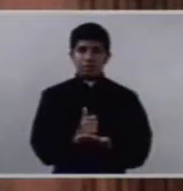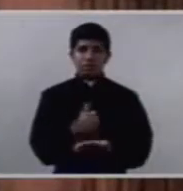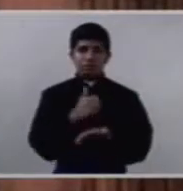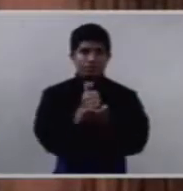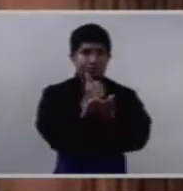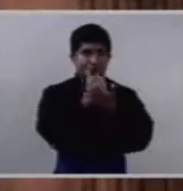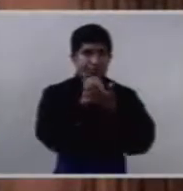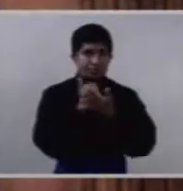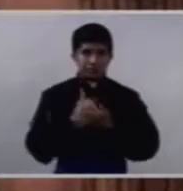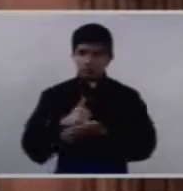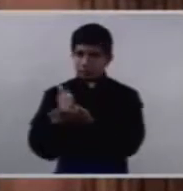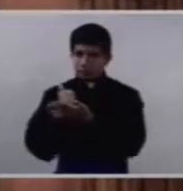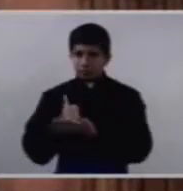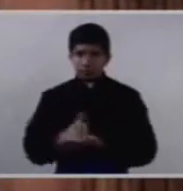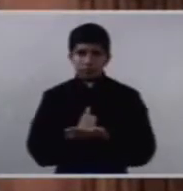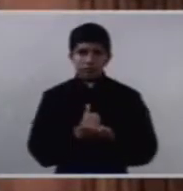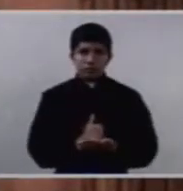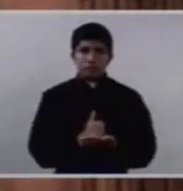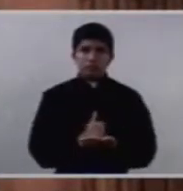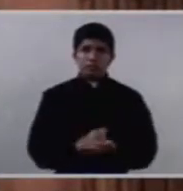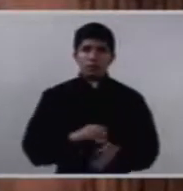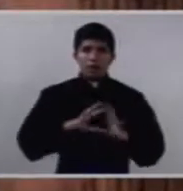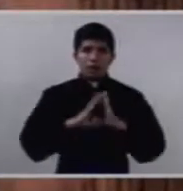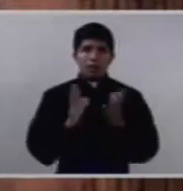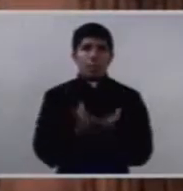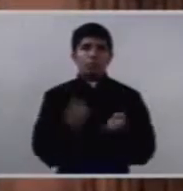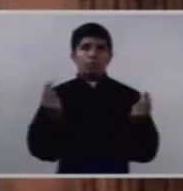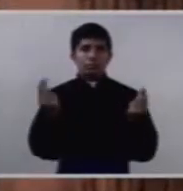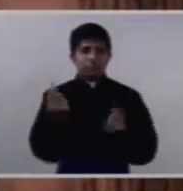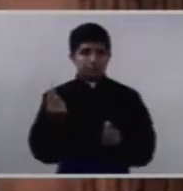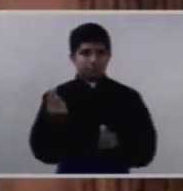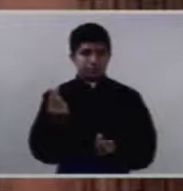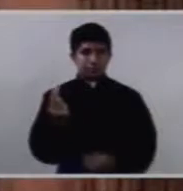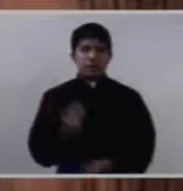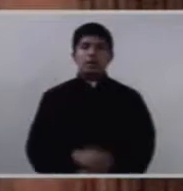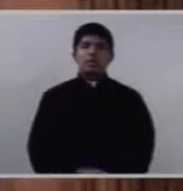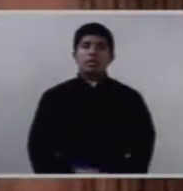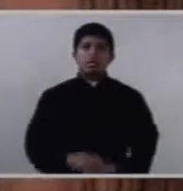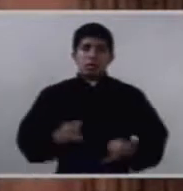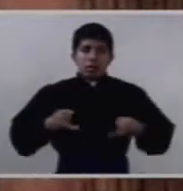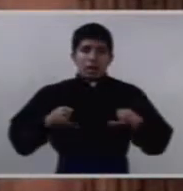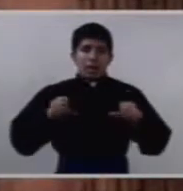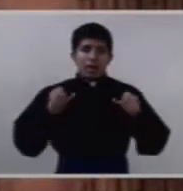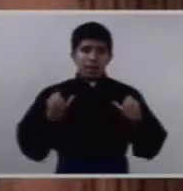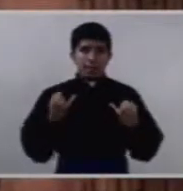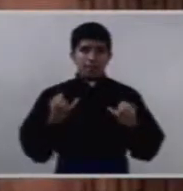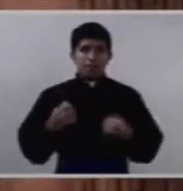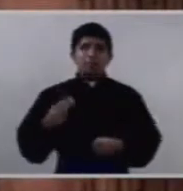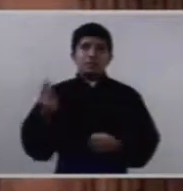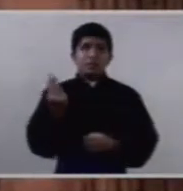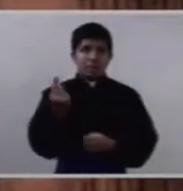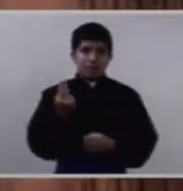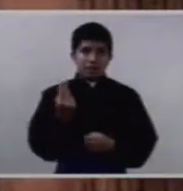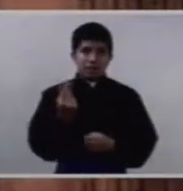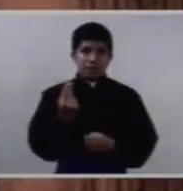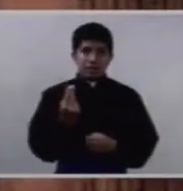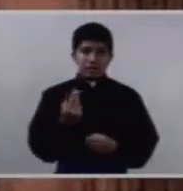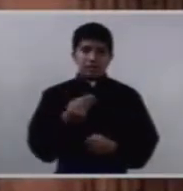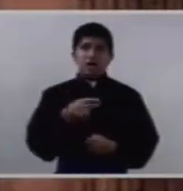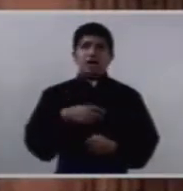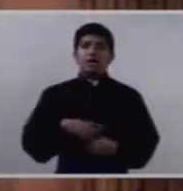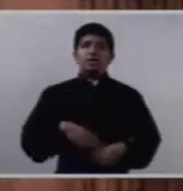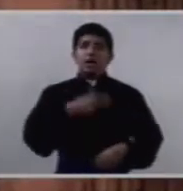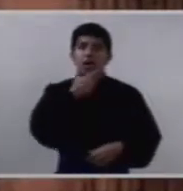porque este mundo necesita de jóvenes, necesita de hombres